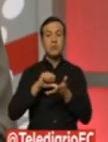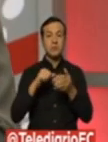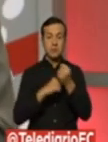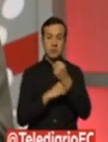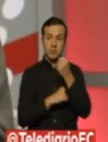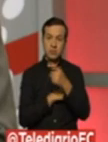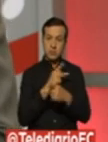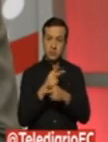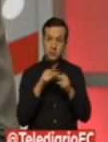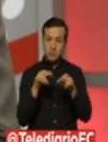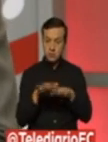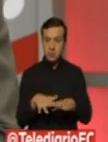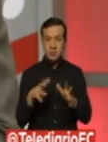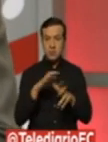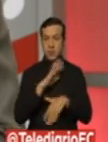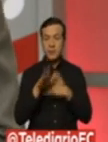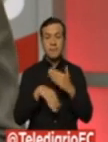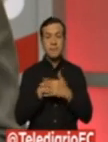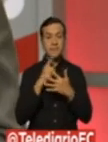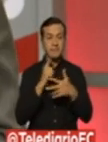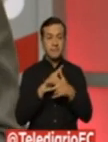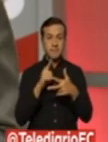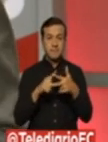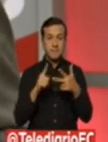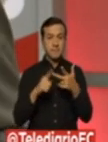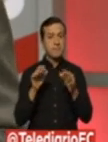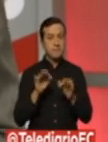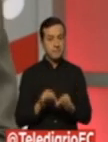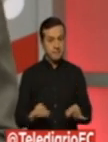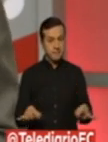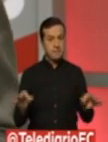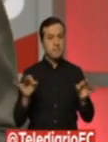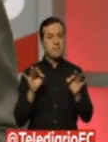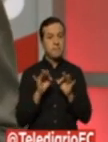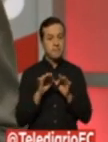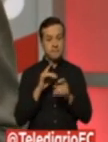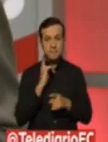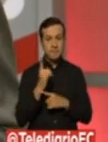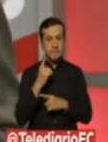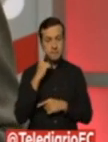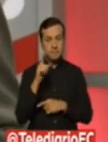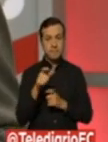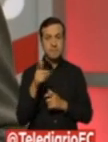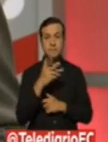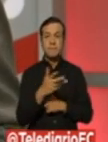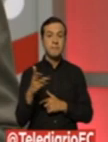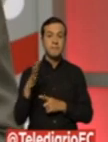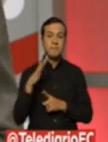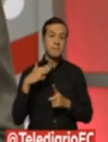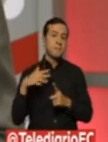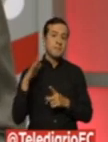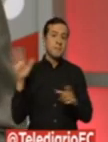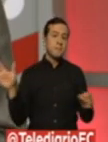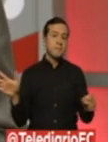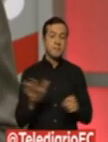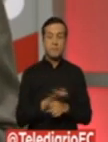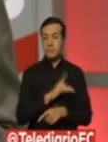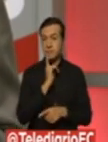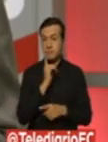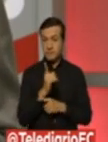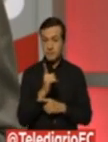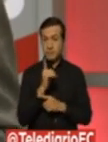entonces hemos tratado de cubrir esos tres aspectos importantes para darle un entorno completo a